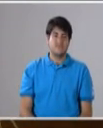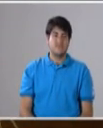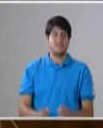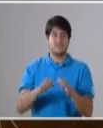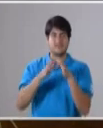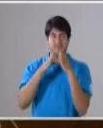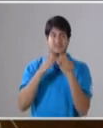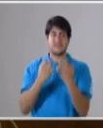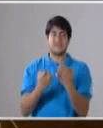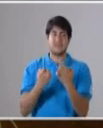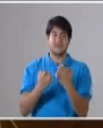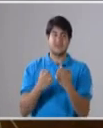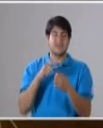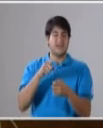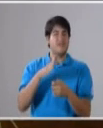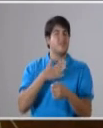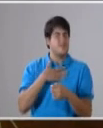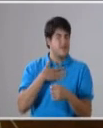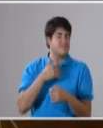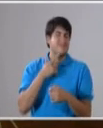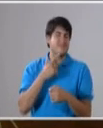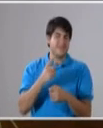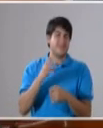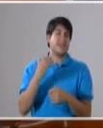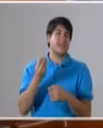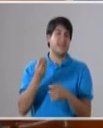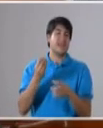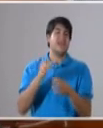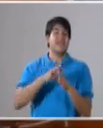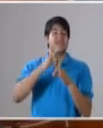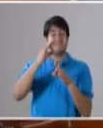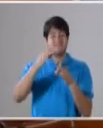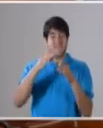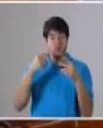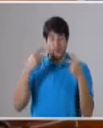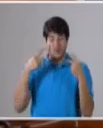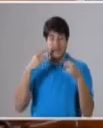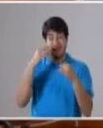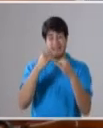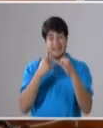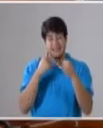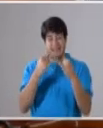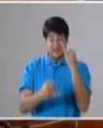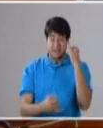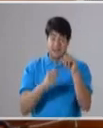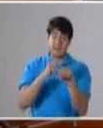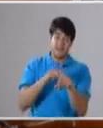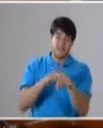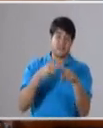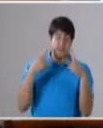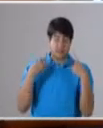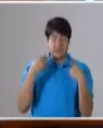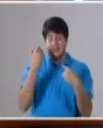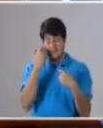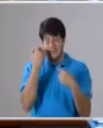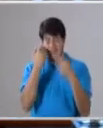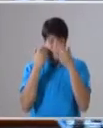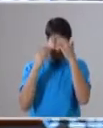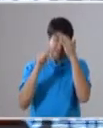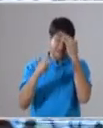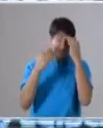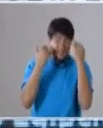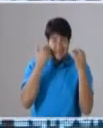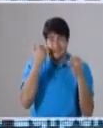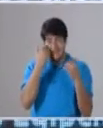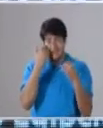Entonces, esto me habla de que va a haber epidemias. Y esas epidemias, hermano amado, se pueden